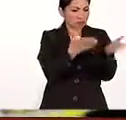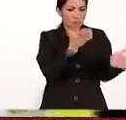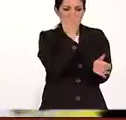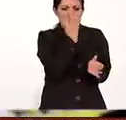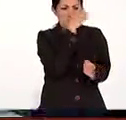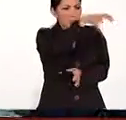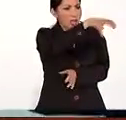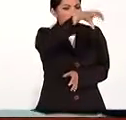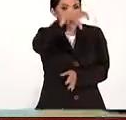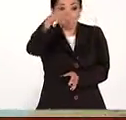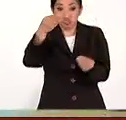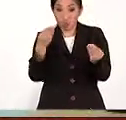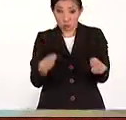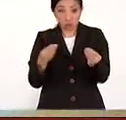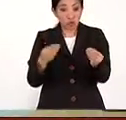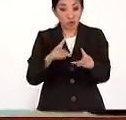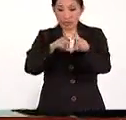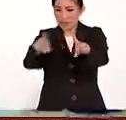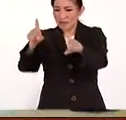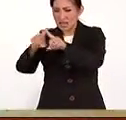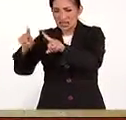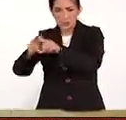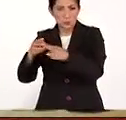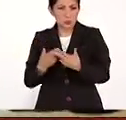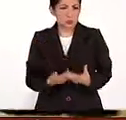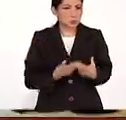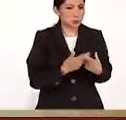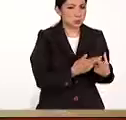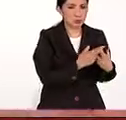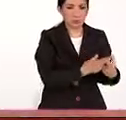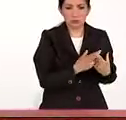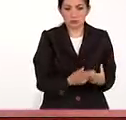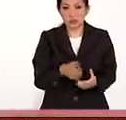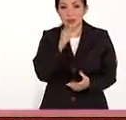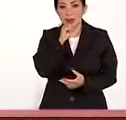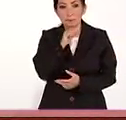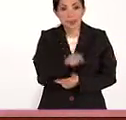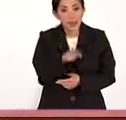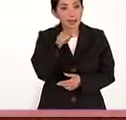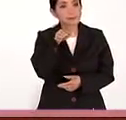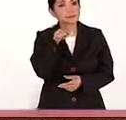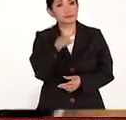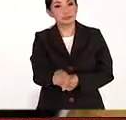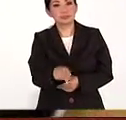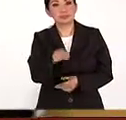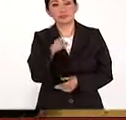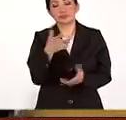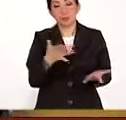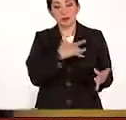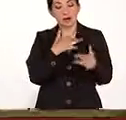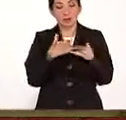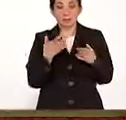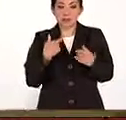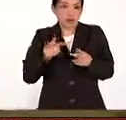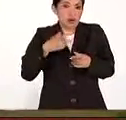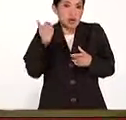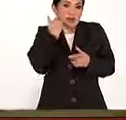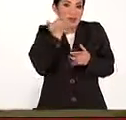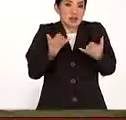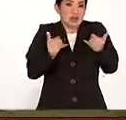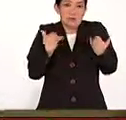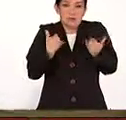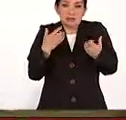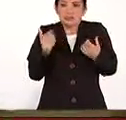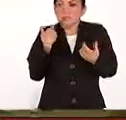muy consistente muy variada muy rica como variado y rico también son las vocaciones y las expectativas de la juventud